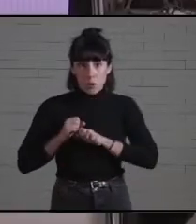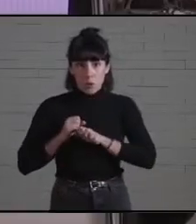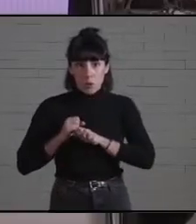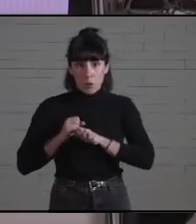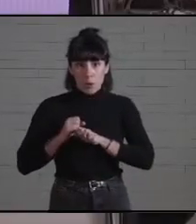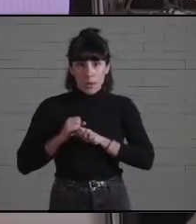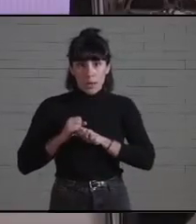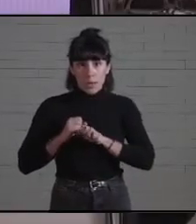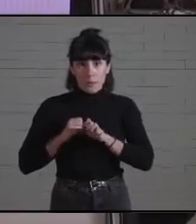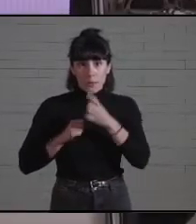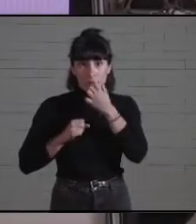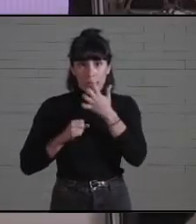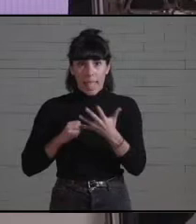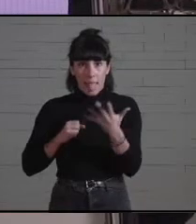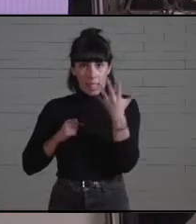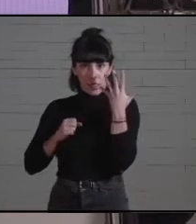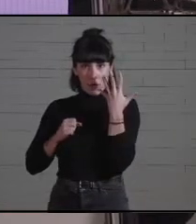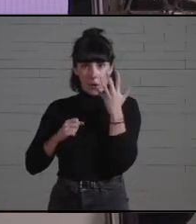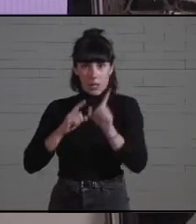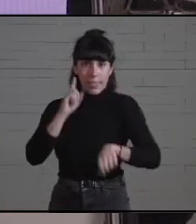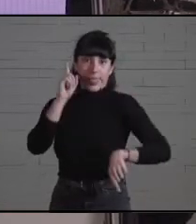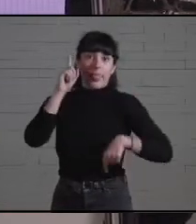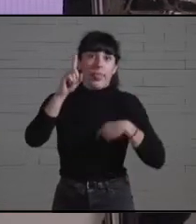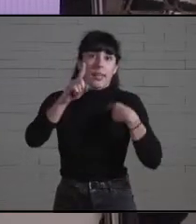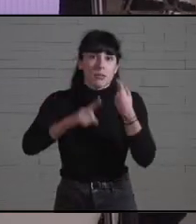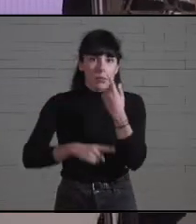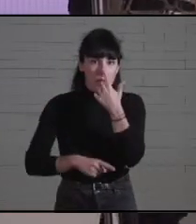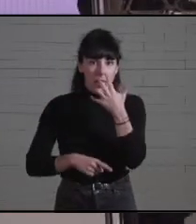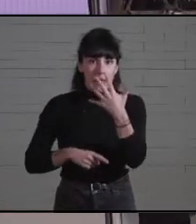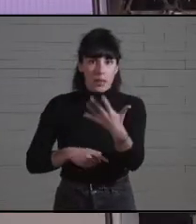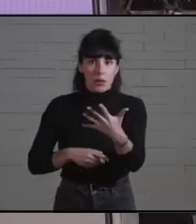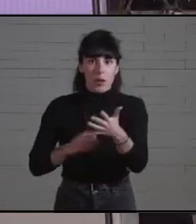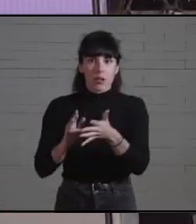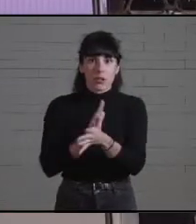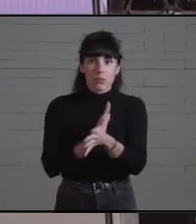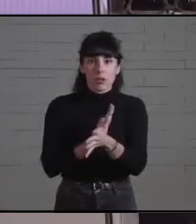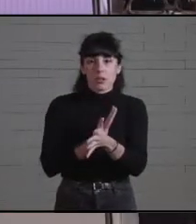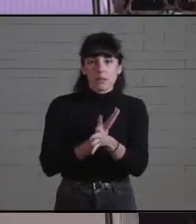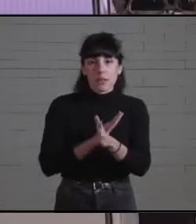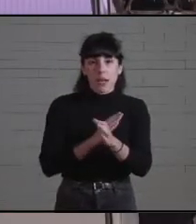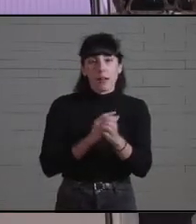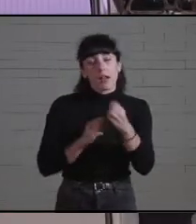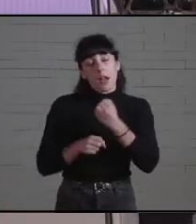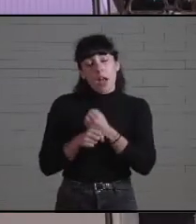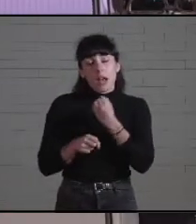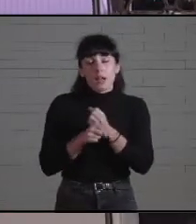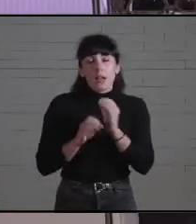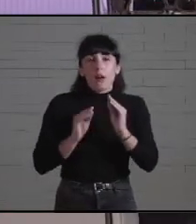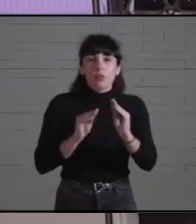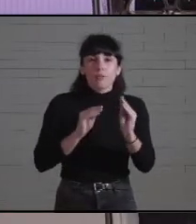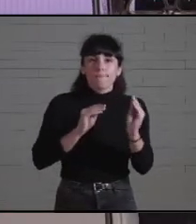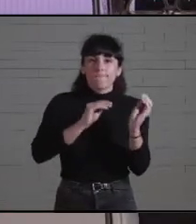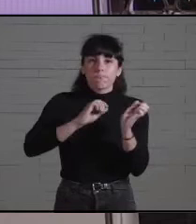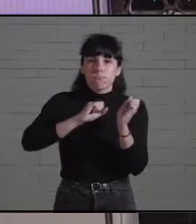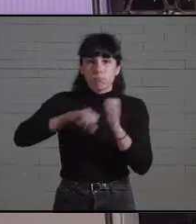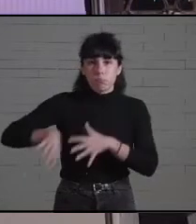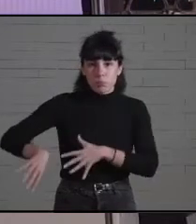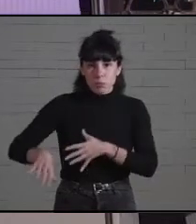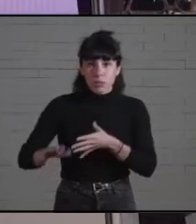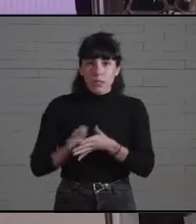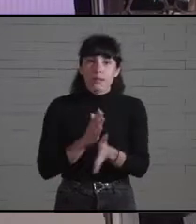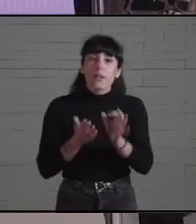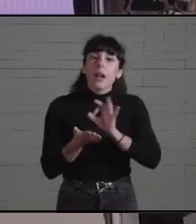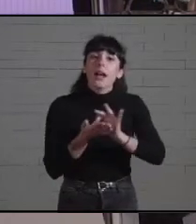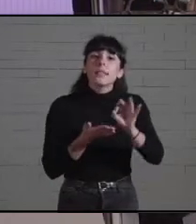5 años anteriormente a la encuesta UNAF, abandonó su empleo o cogió una excedencia después. Entonces, el acceso a